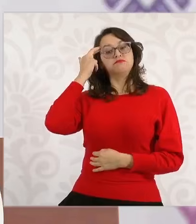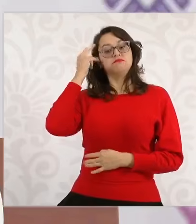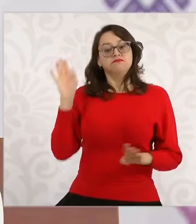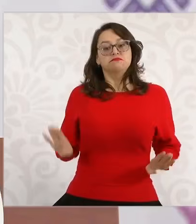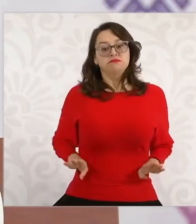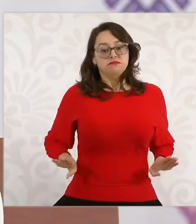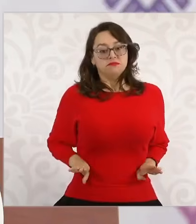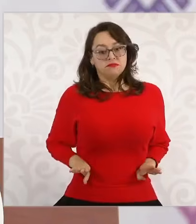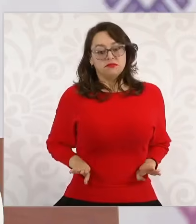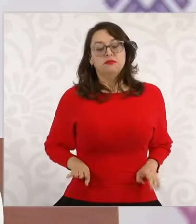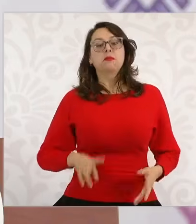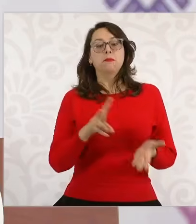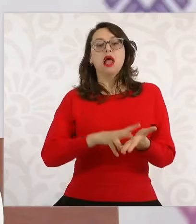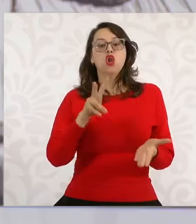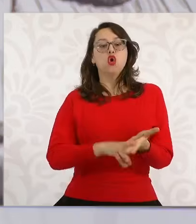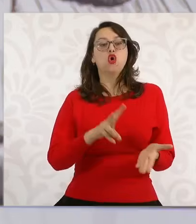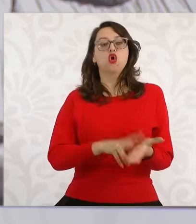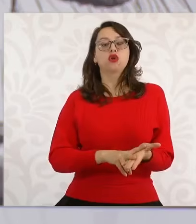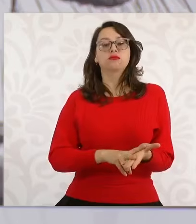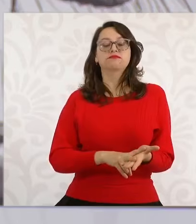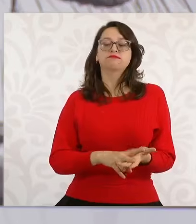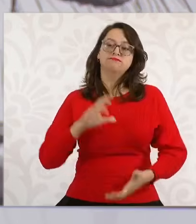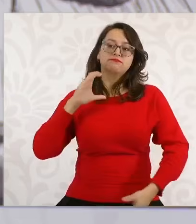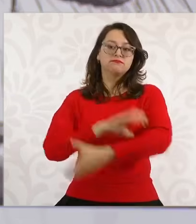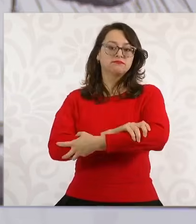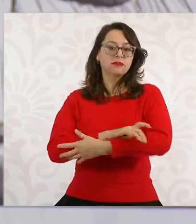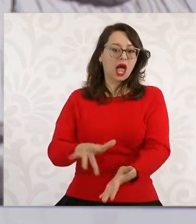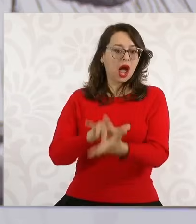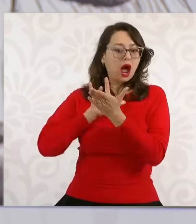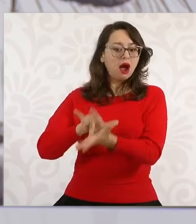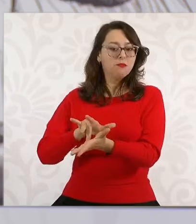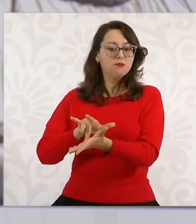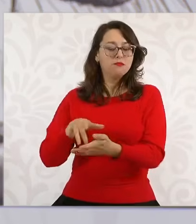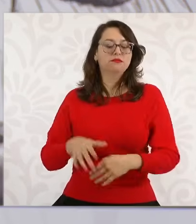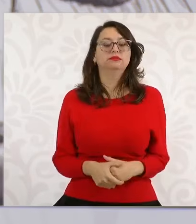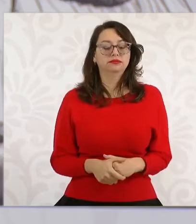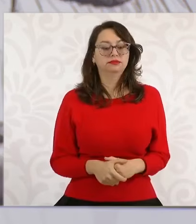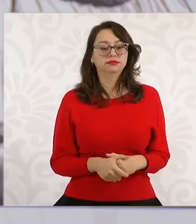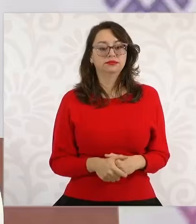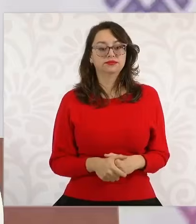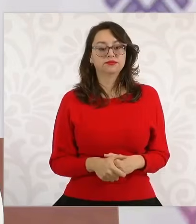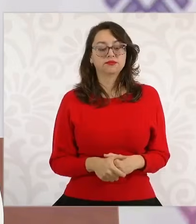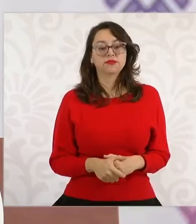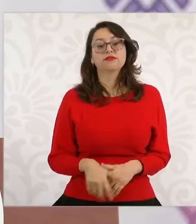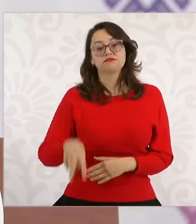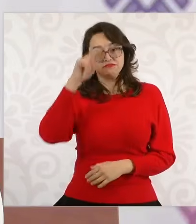profundo del pueblo de México, que es la fraternidad. México tiene